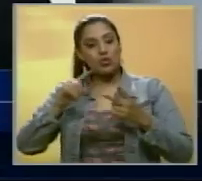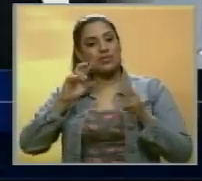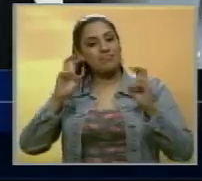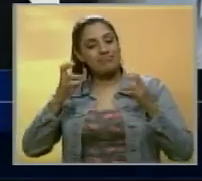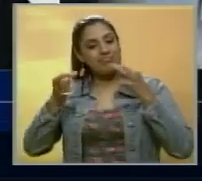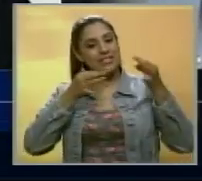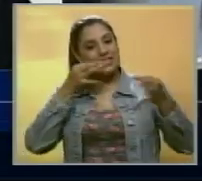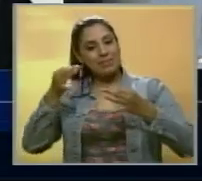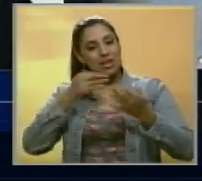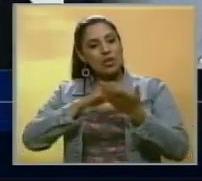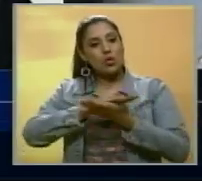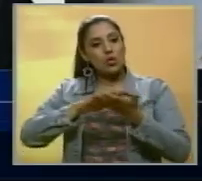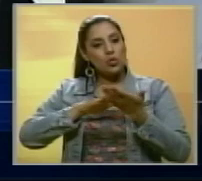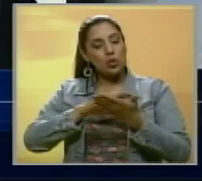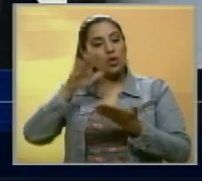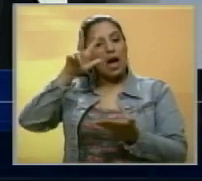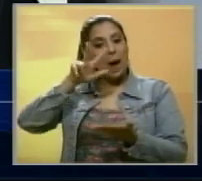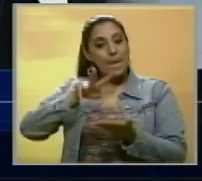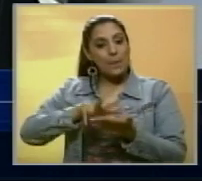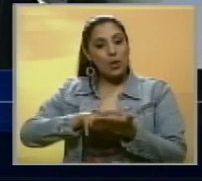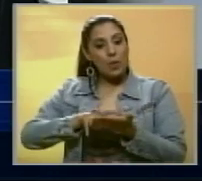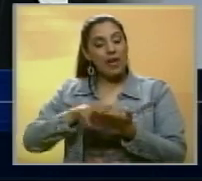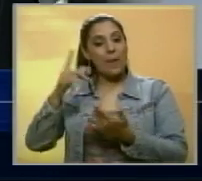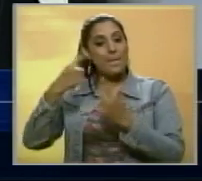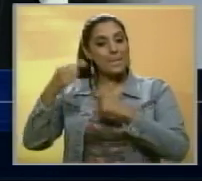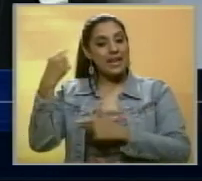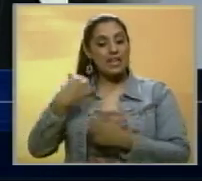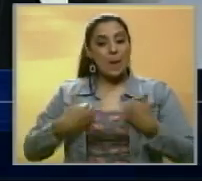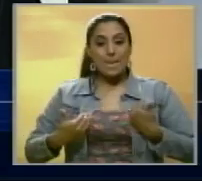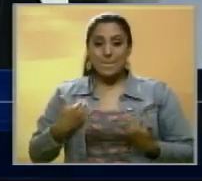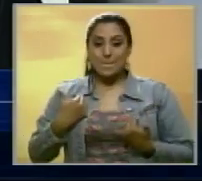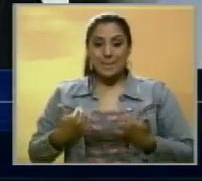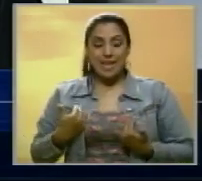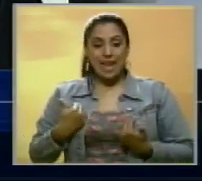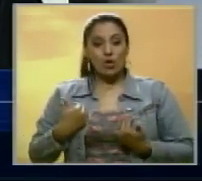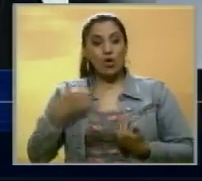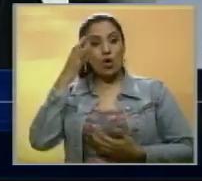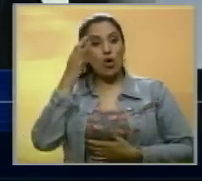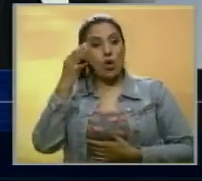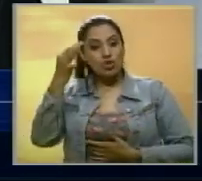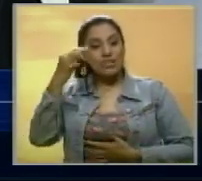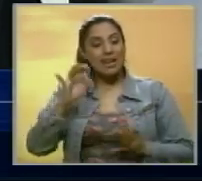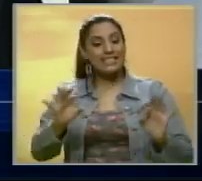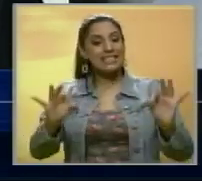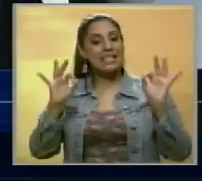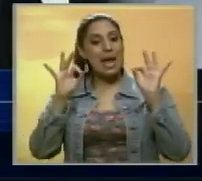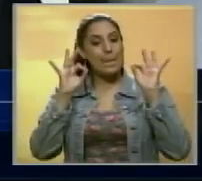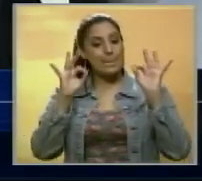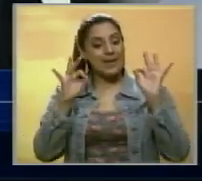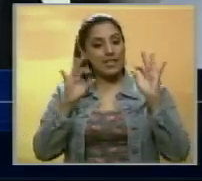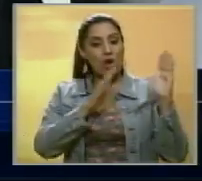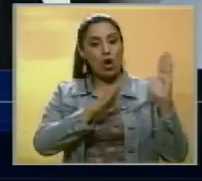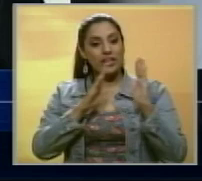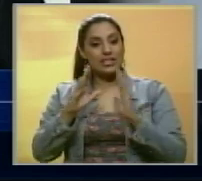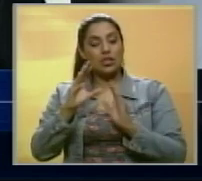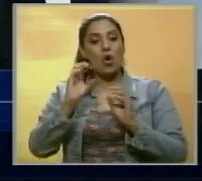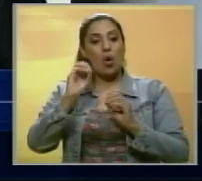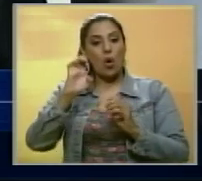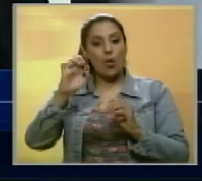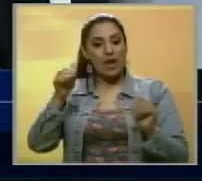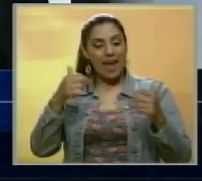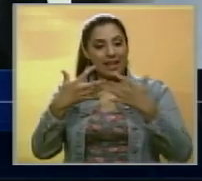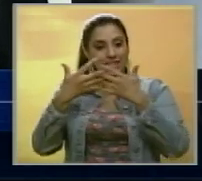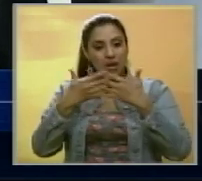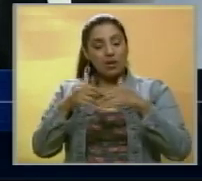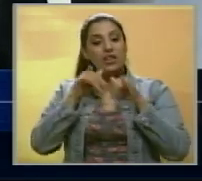refiriéndose a la resolución aprobada el pasado miércoles en Consejo Extraordinario de la Organización de Estados